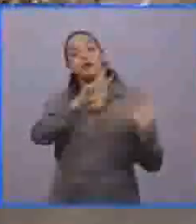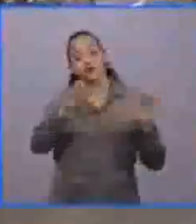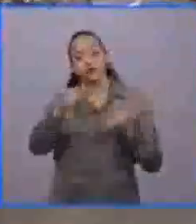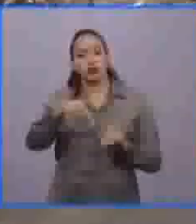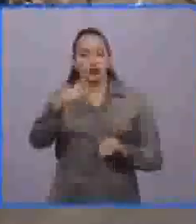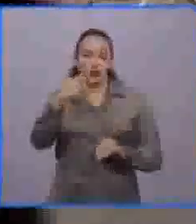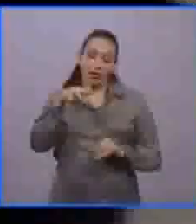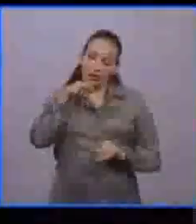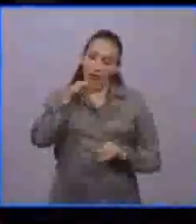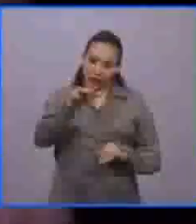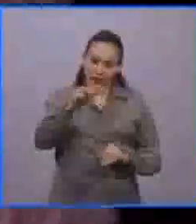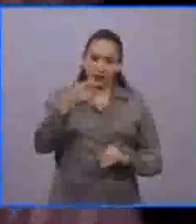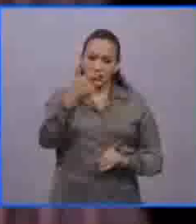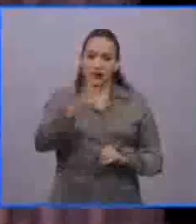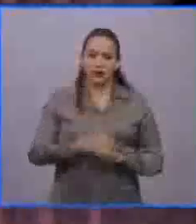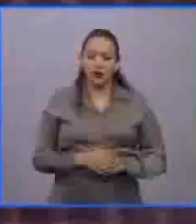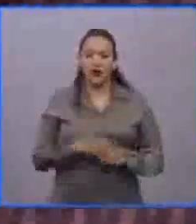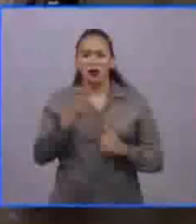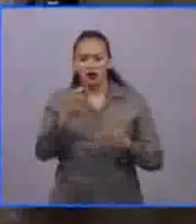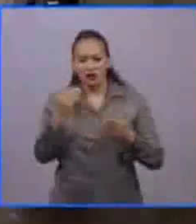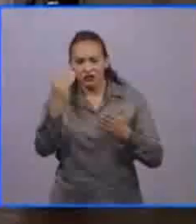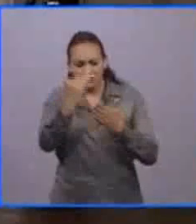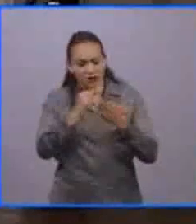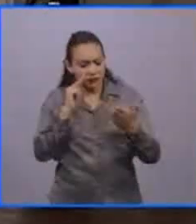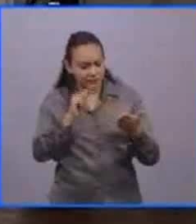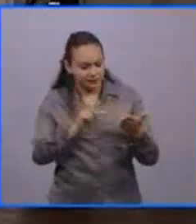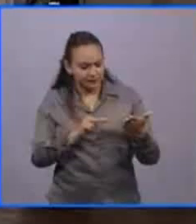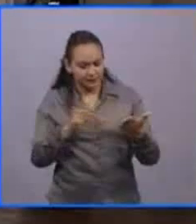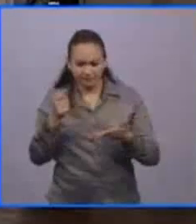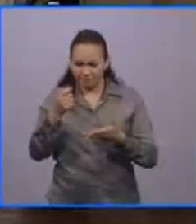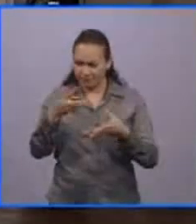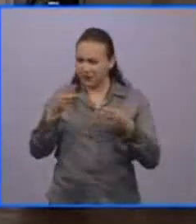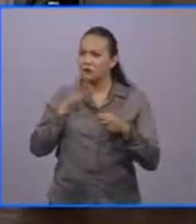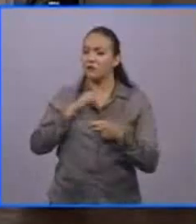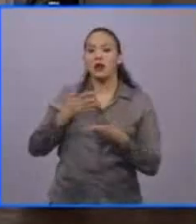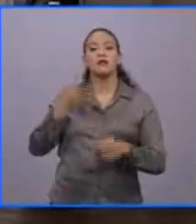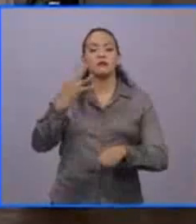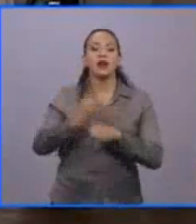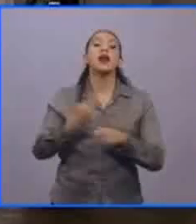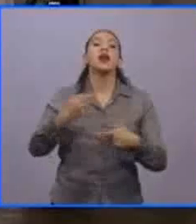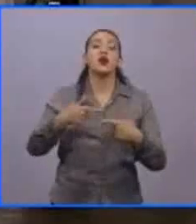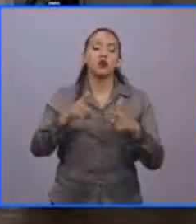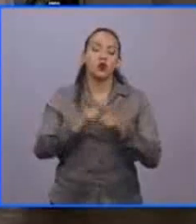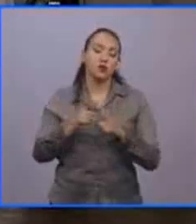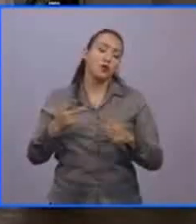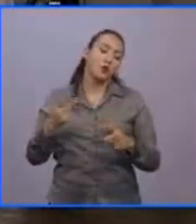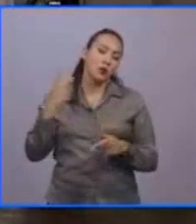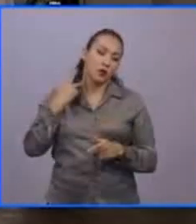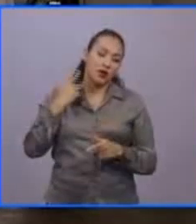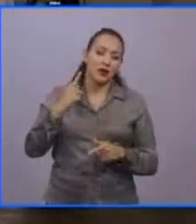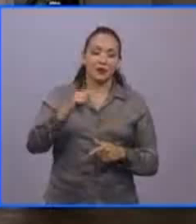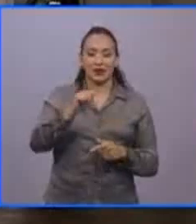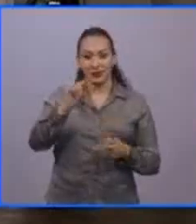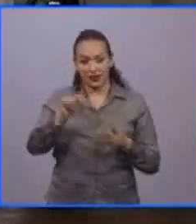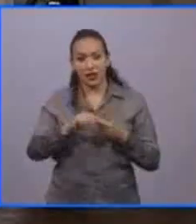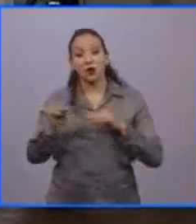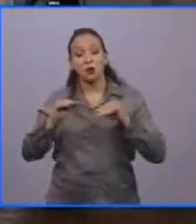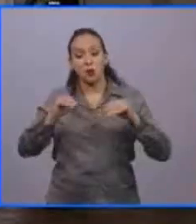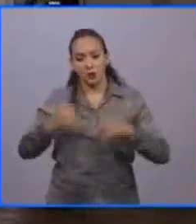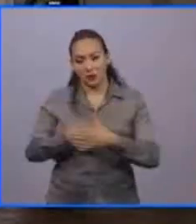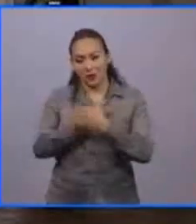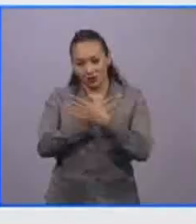4.146.818 pesos. Derivado de lo anterior, se impusieron sanciones a los partidos del Trabajo, Verde Ecologista de México,